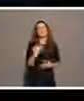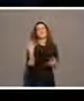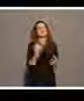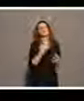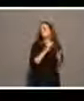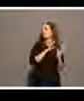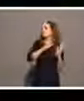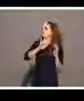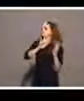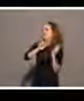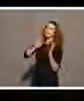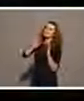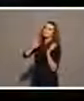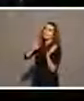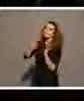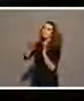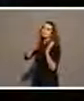ya.